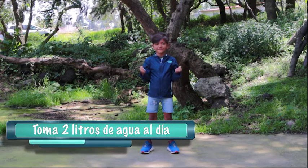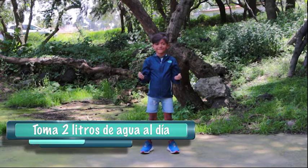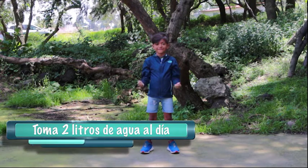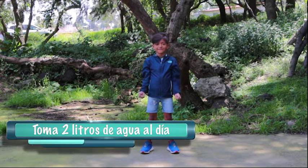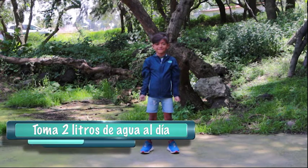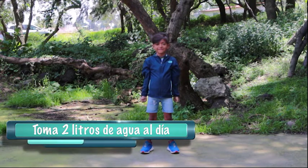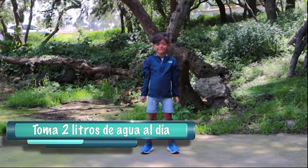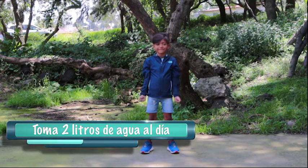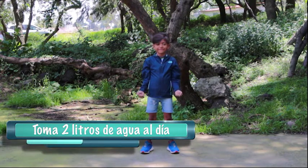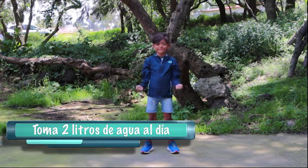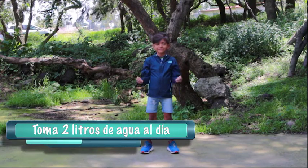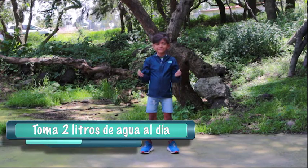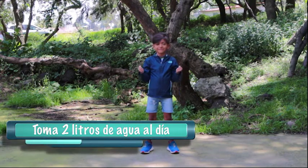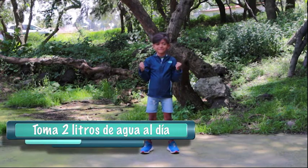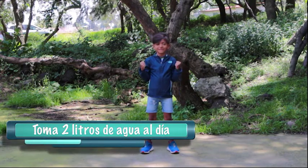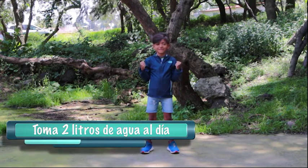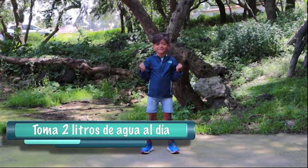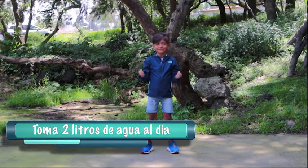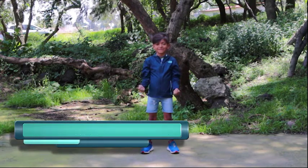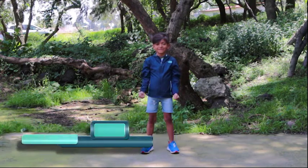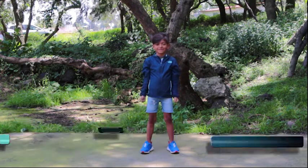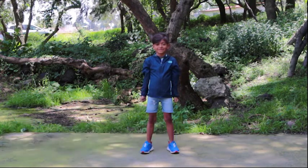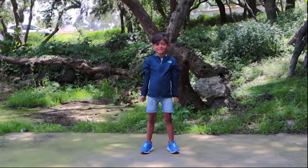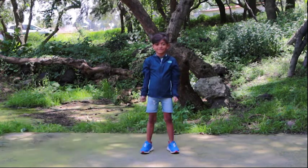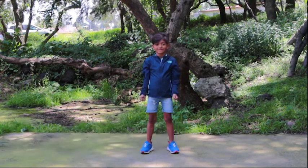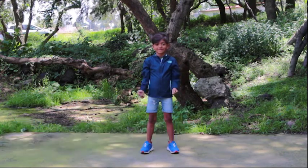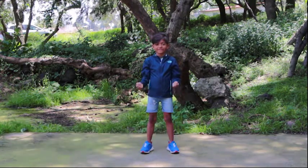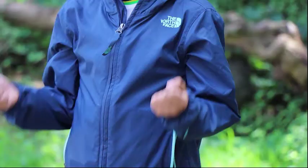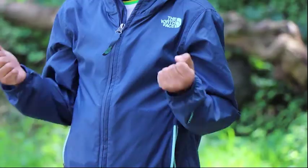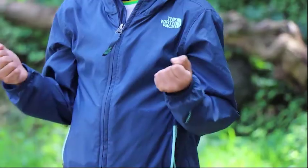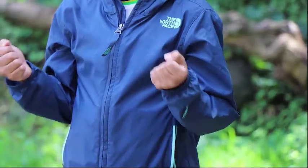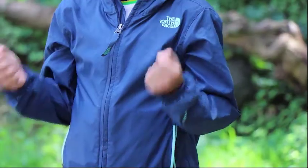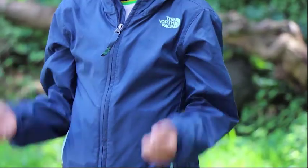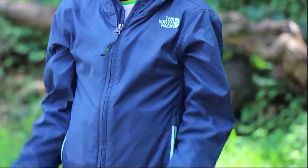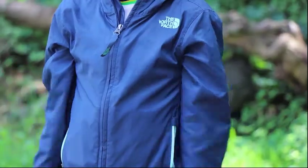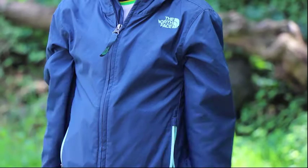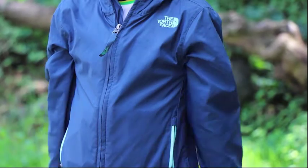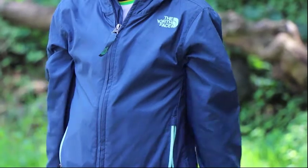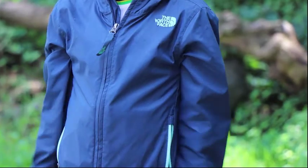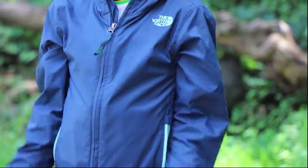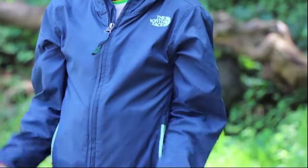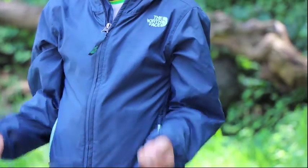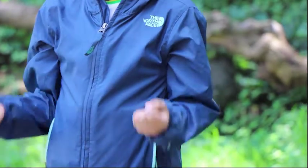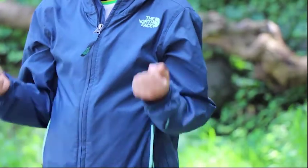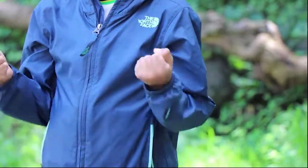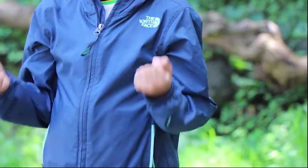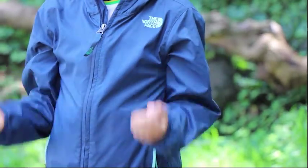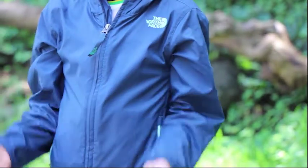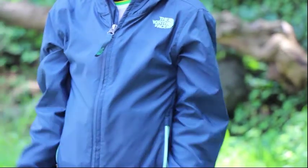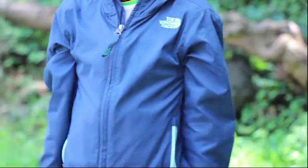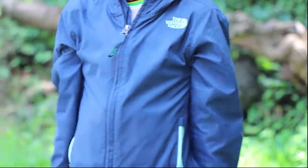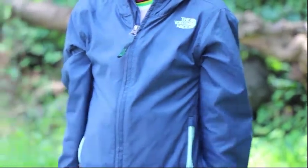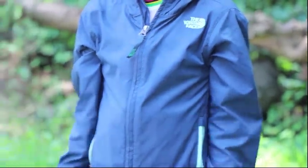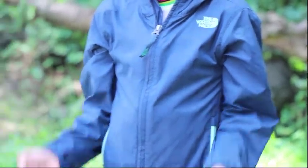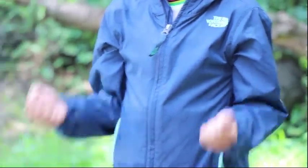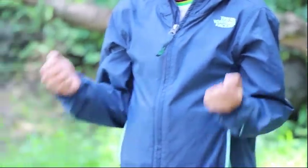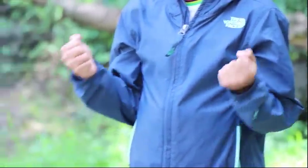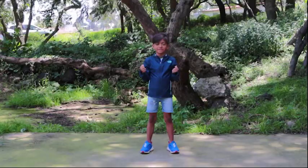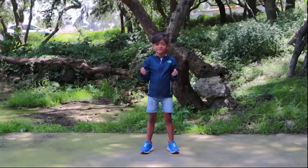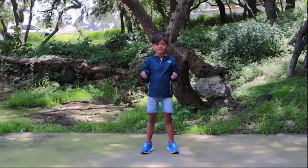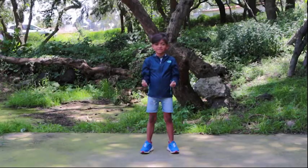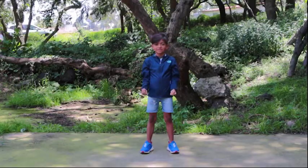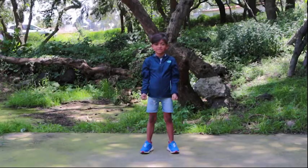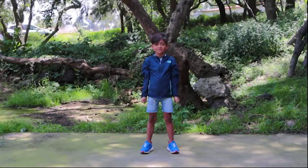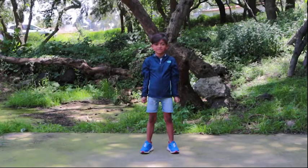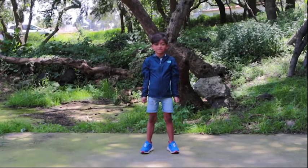flexión, extensión. Muy bien, Yair, exacto. Así, perfecto. Otra más, una